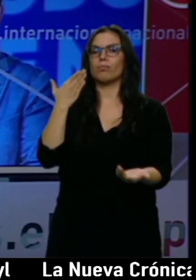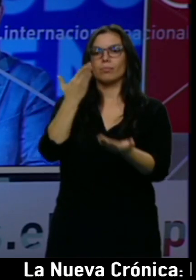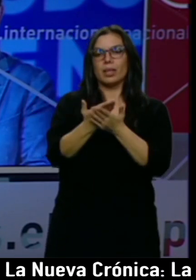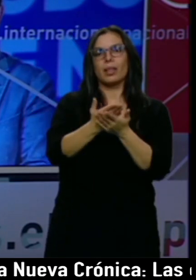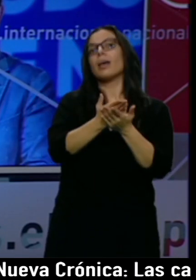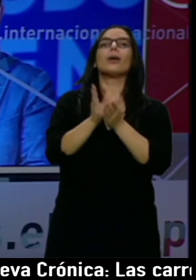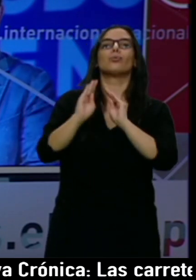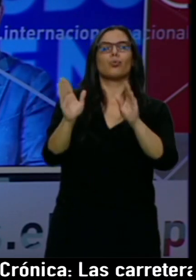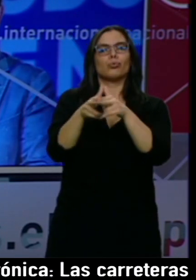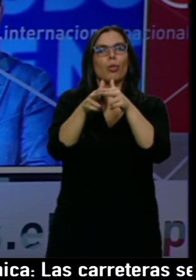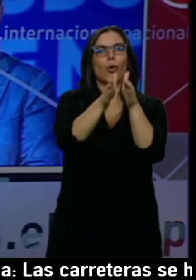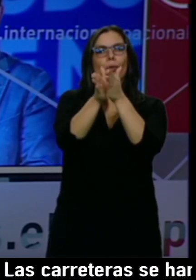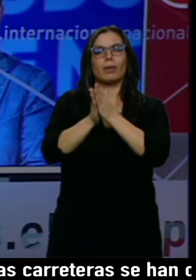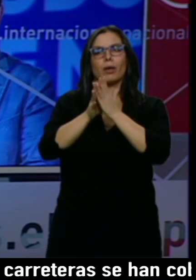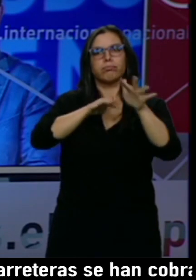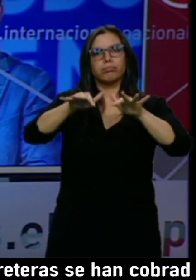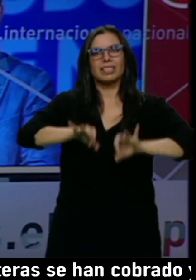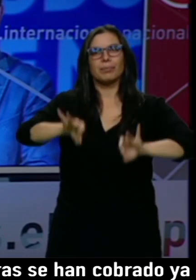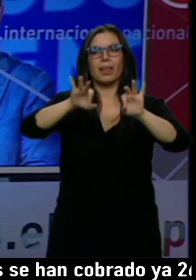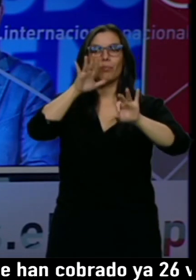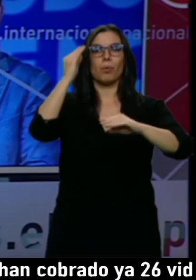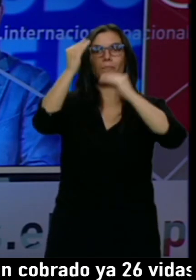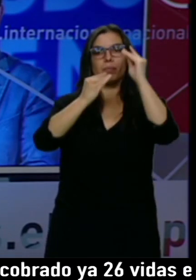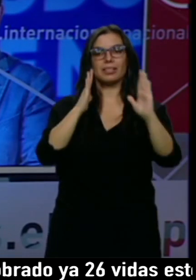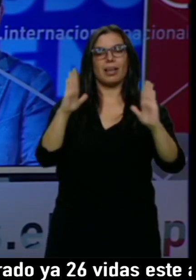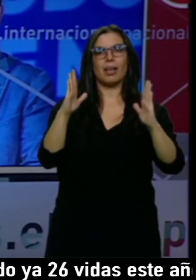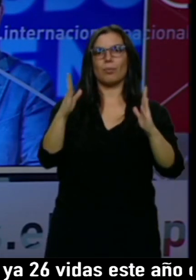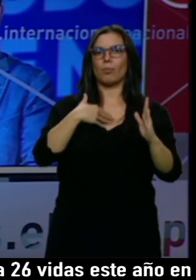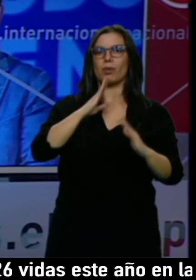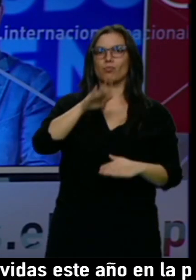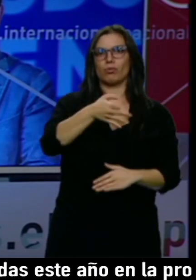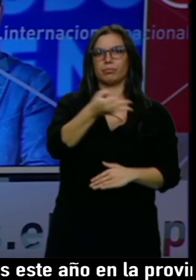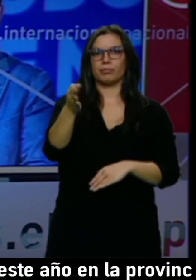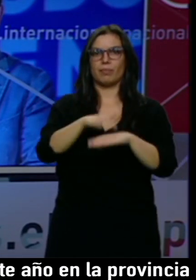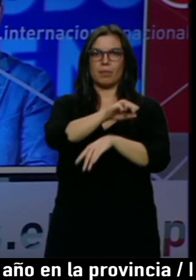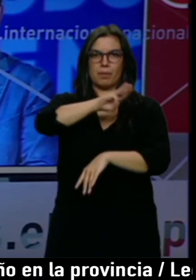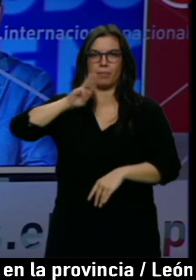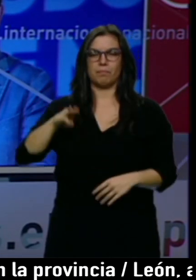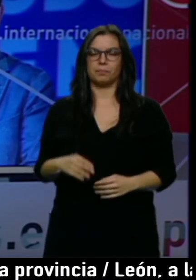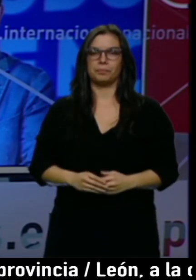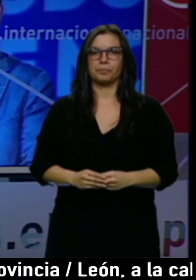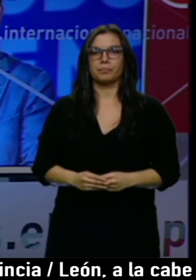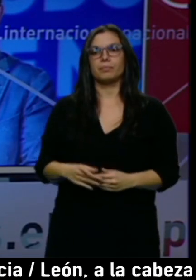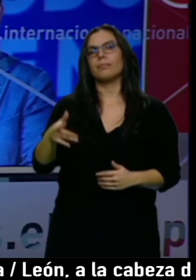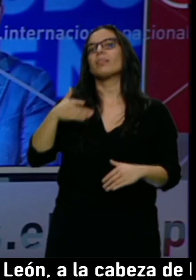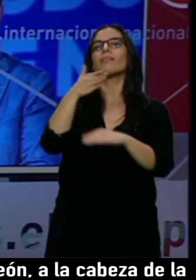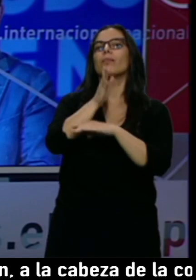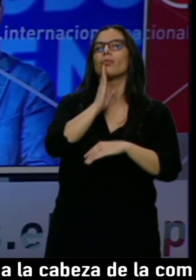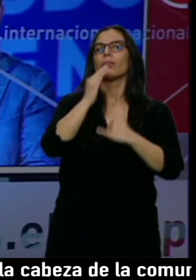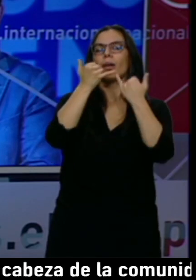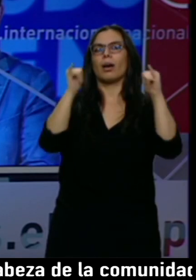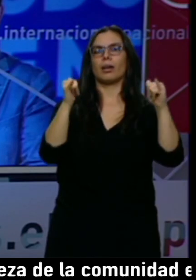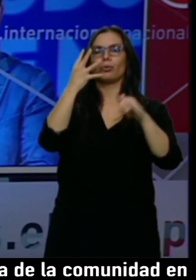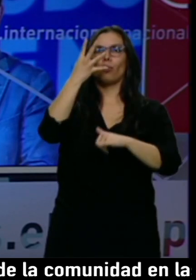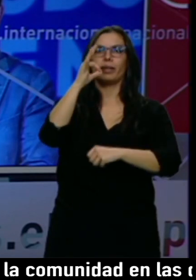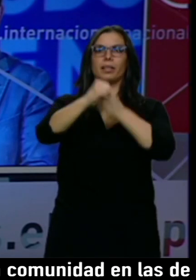en esta cita porque considera que el momento puede serle propicio al Partido Popular. Lo ha hecho en el acto de celebración de los 40 años del